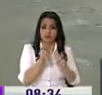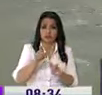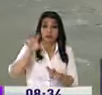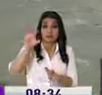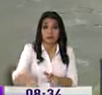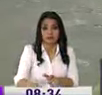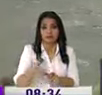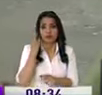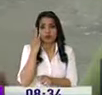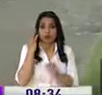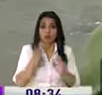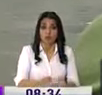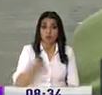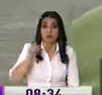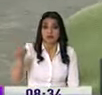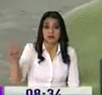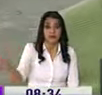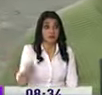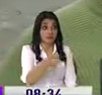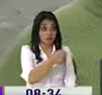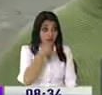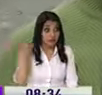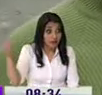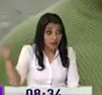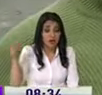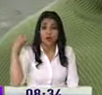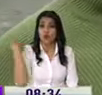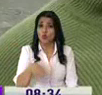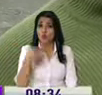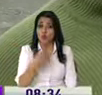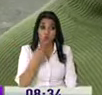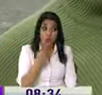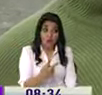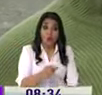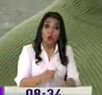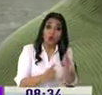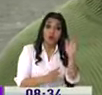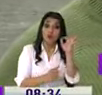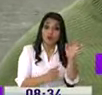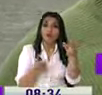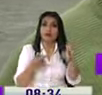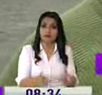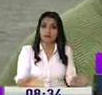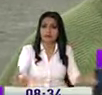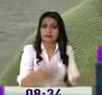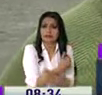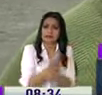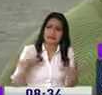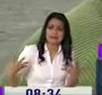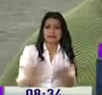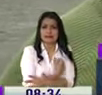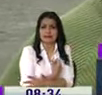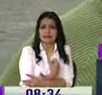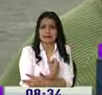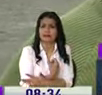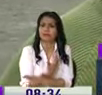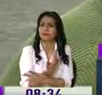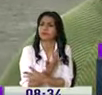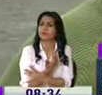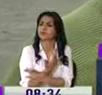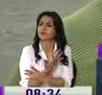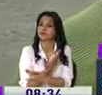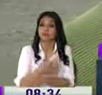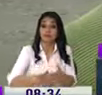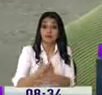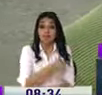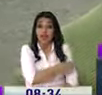porque timbró a mí. Yo salí a la ventana y se regresan de aquí. Y a otra señora que está viniendo le abraza y le quita la cartera